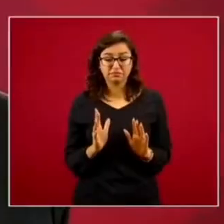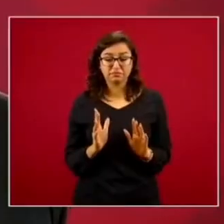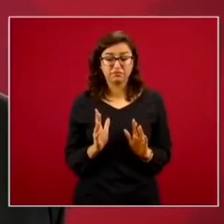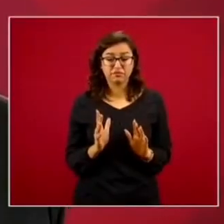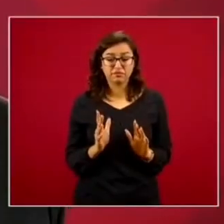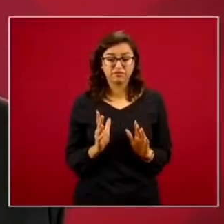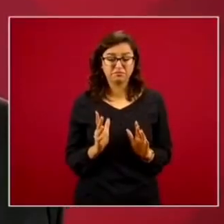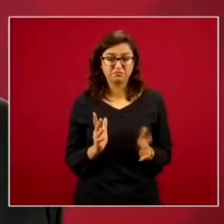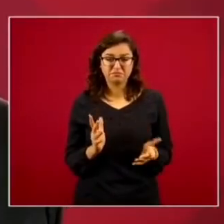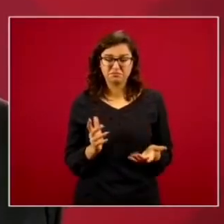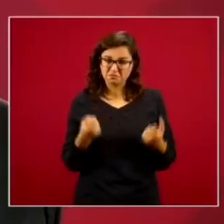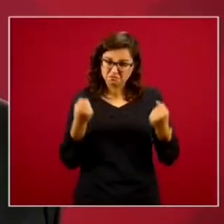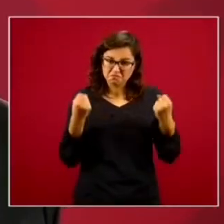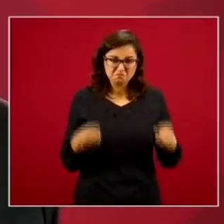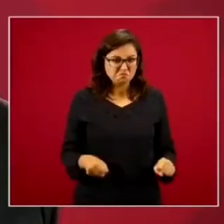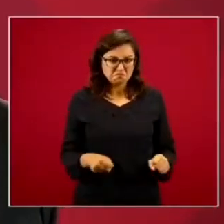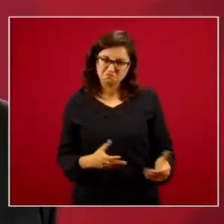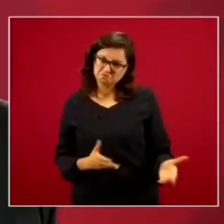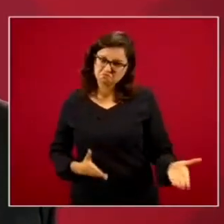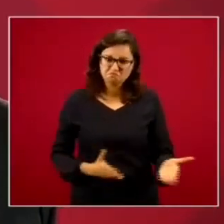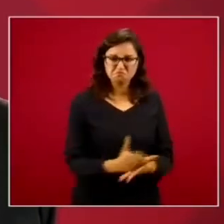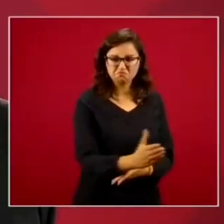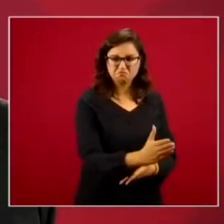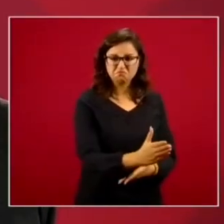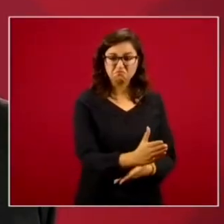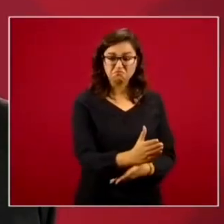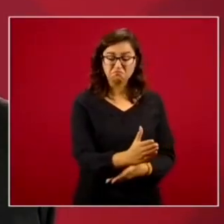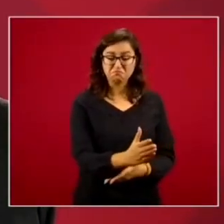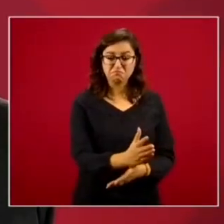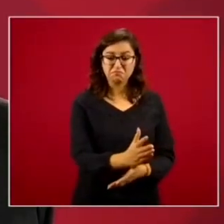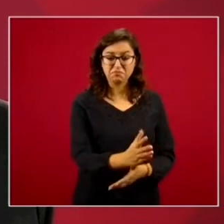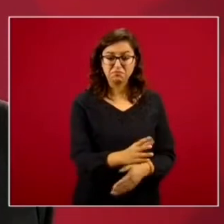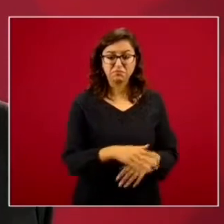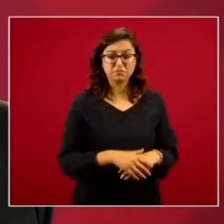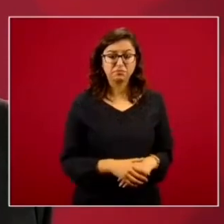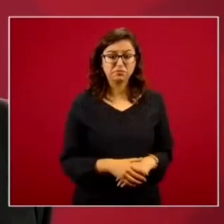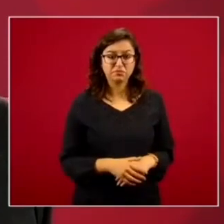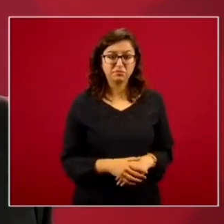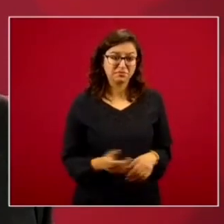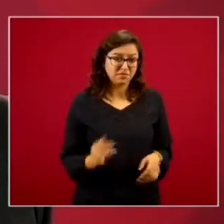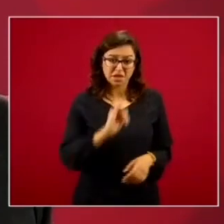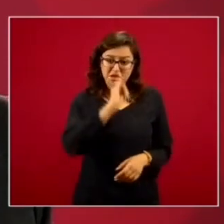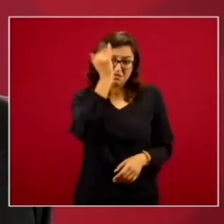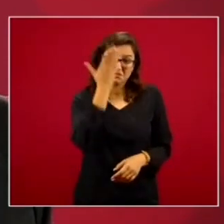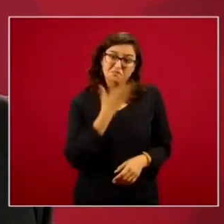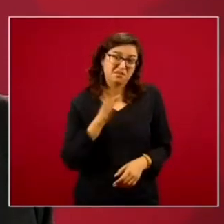el que utiliza la fuerza, ya es mal visto